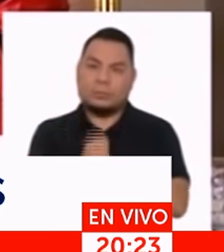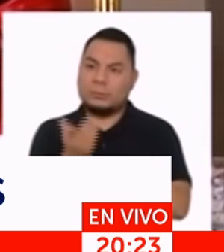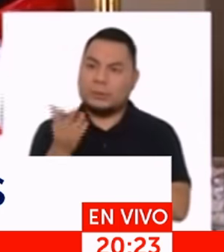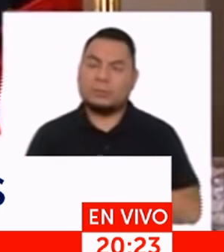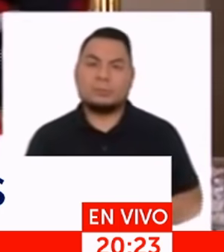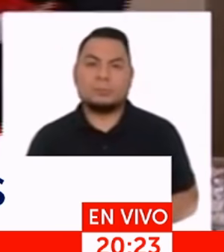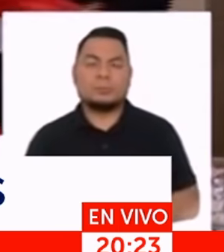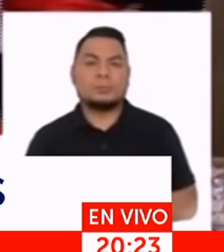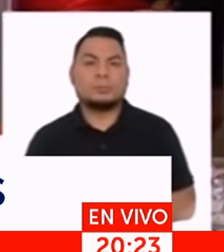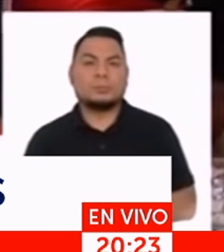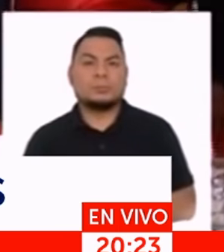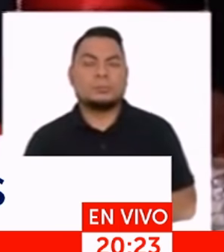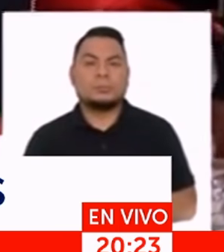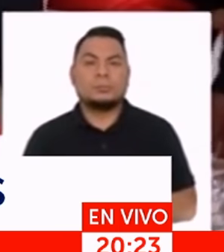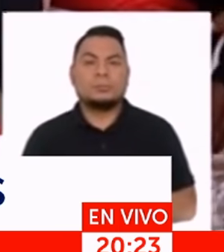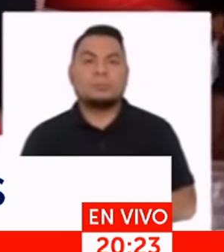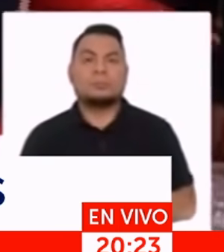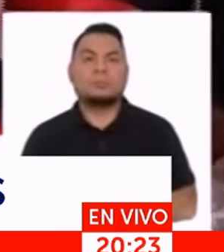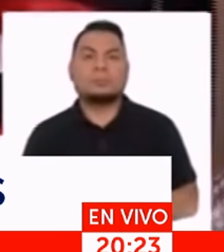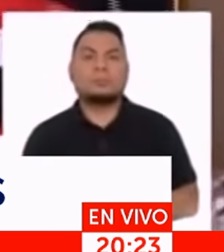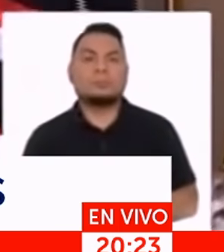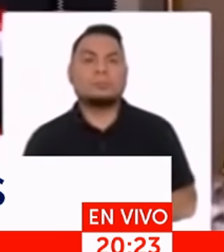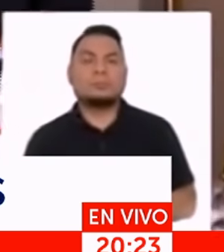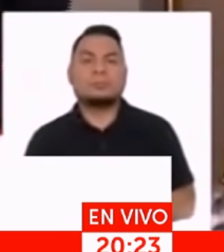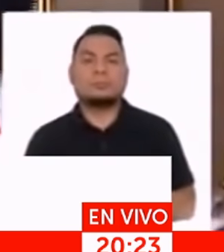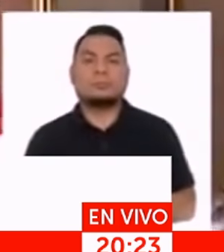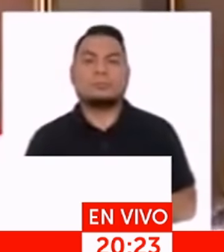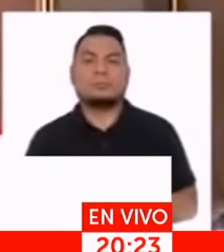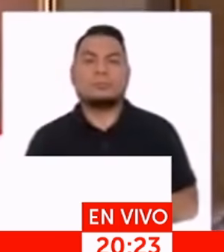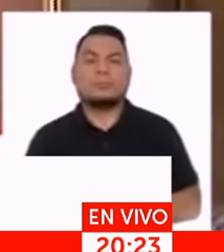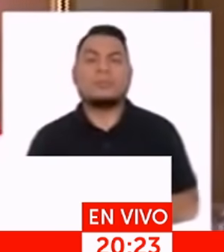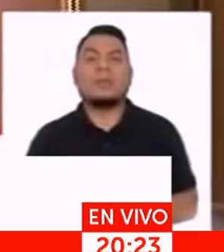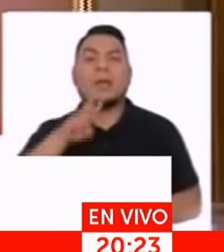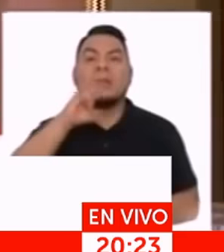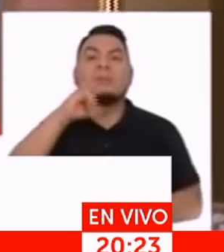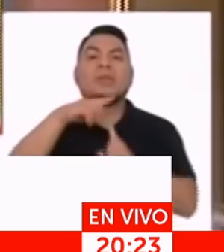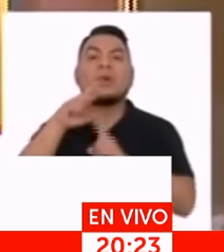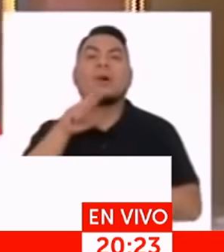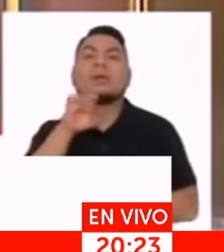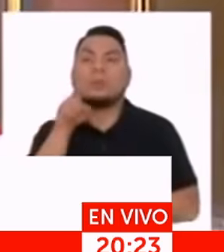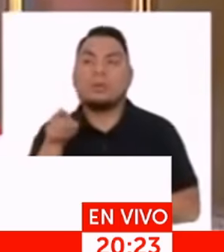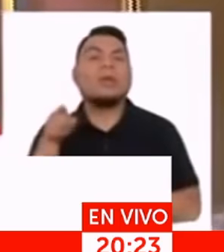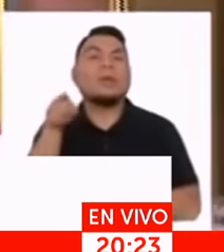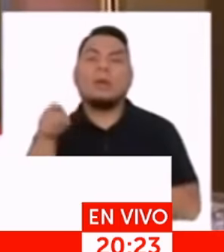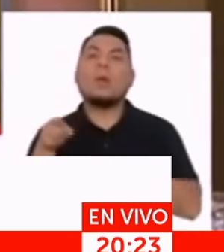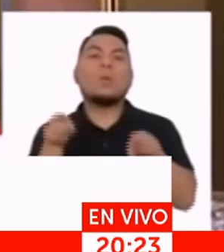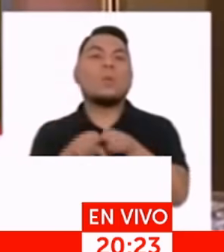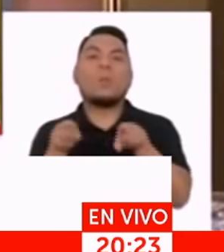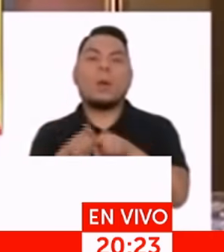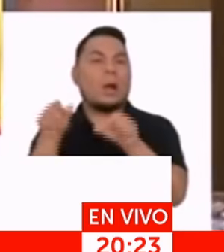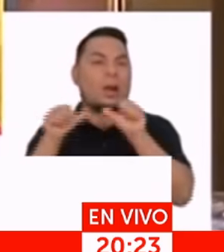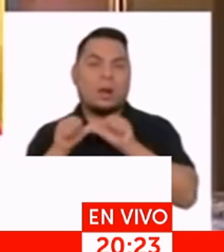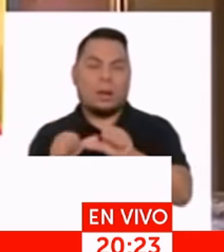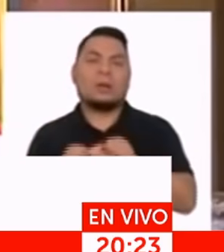demande. De esta manera entonces es como el ministro Víctor Maita en la cartera de Desarrollo Agrario